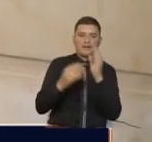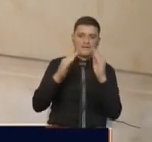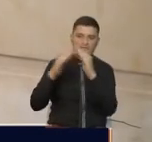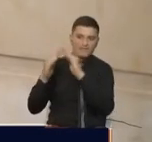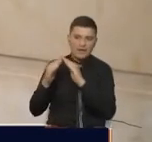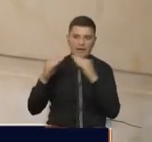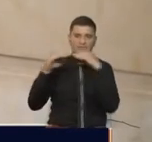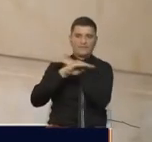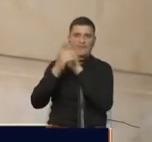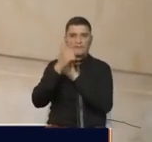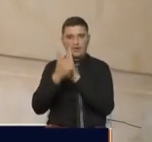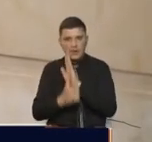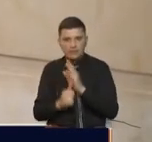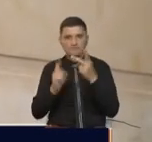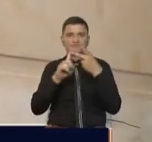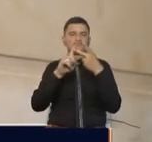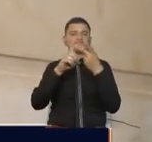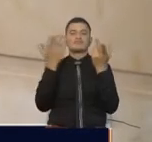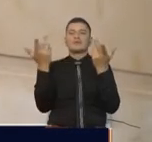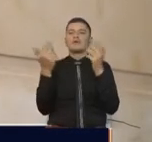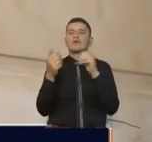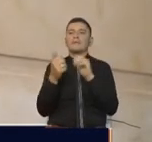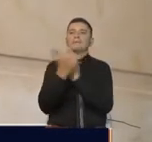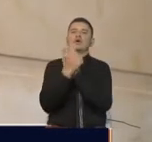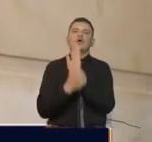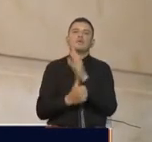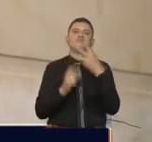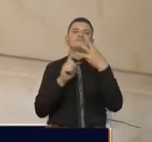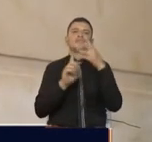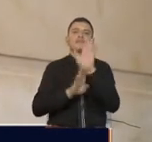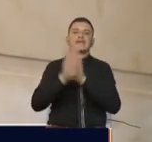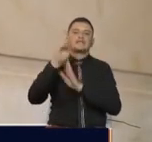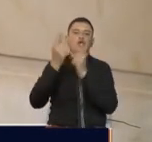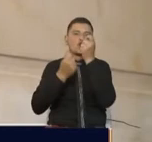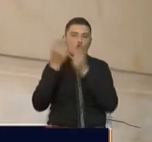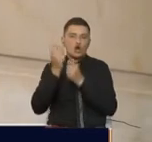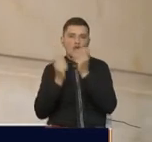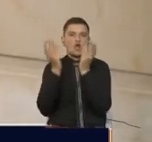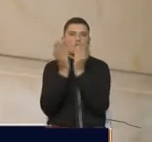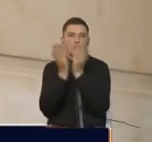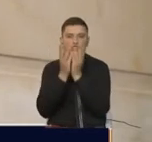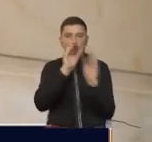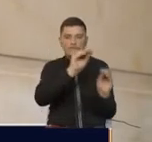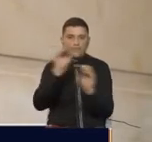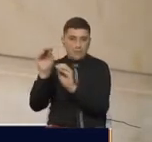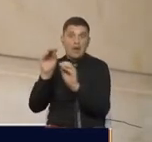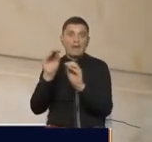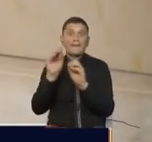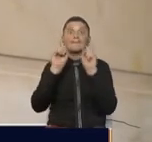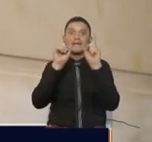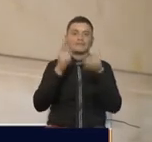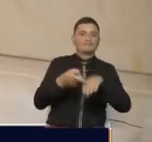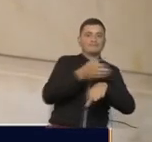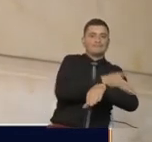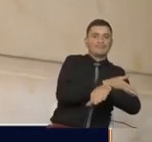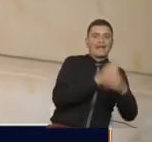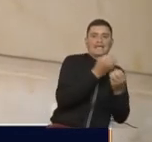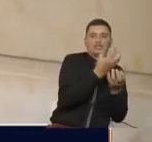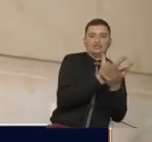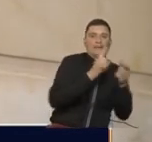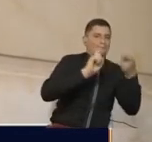programas viales, programas de desarrollo económico, de educación, de formación, pero si no resolvemos el problema